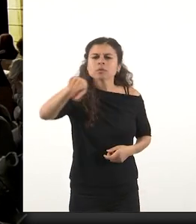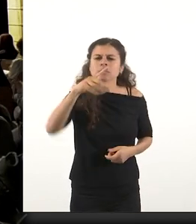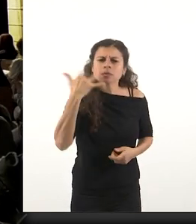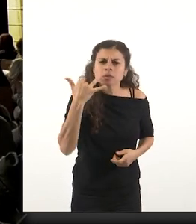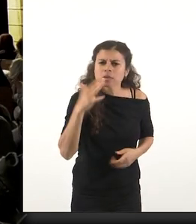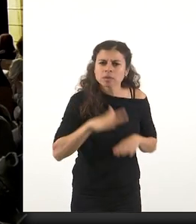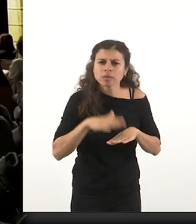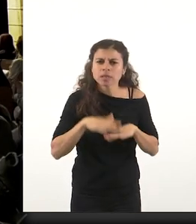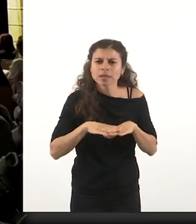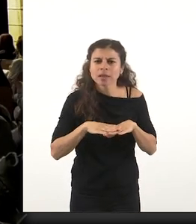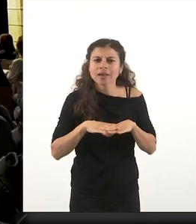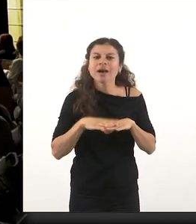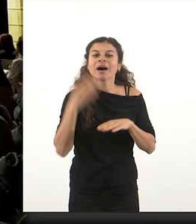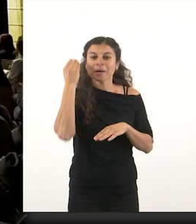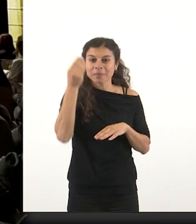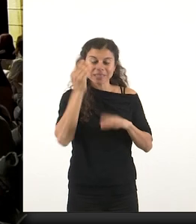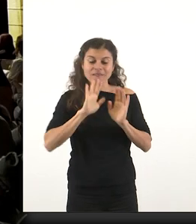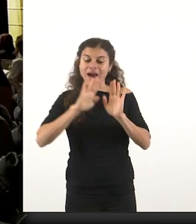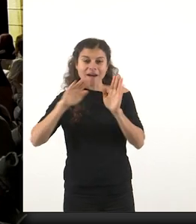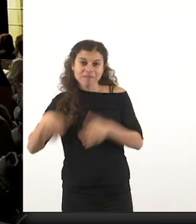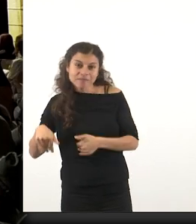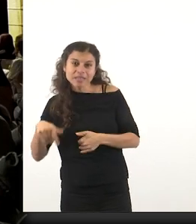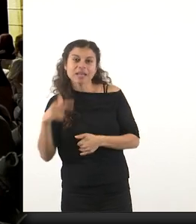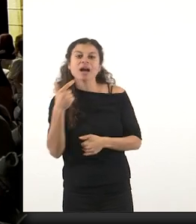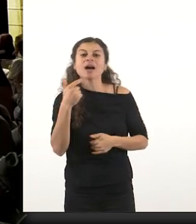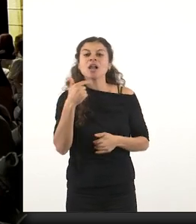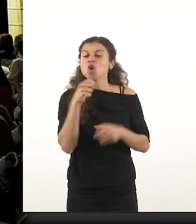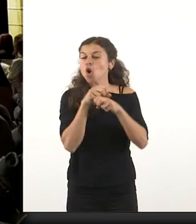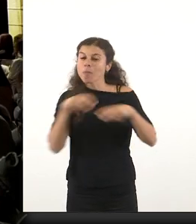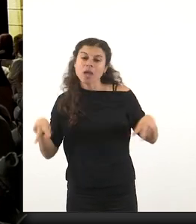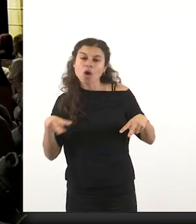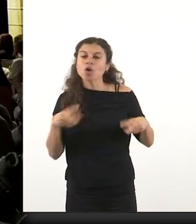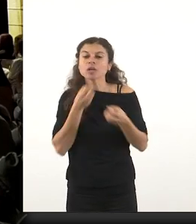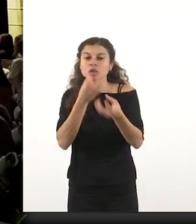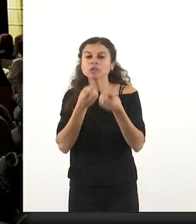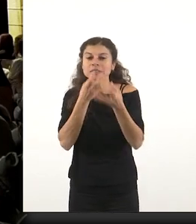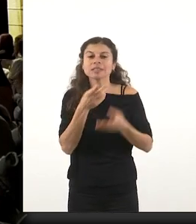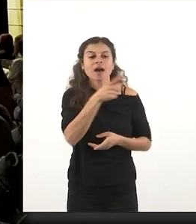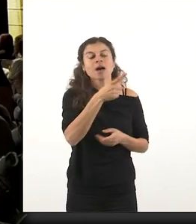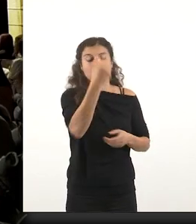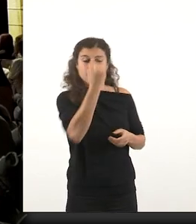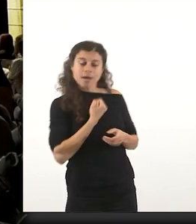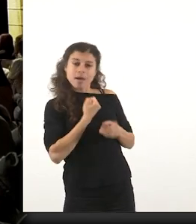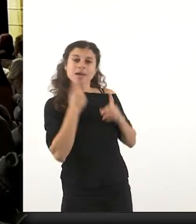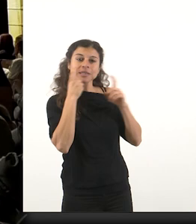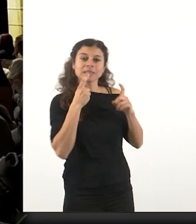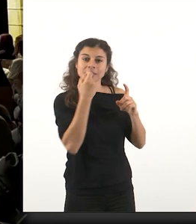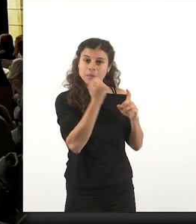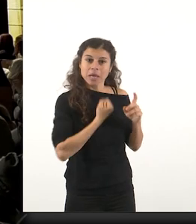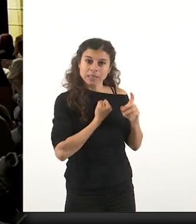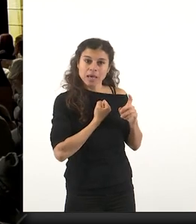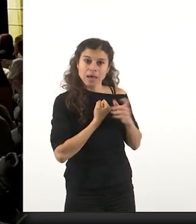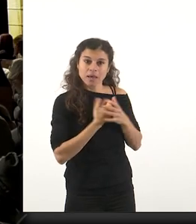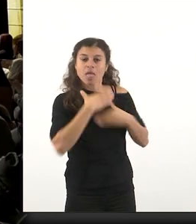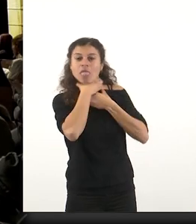Ah, porque pensáis que al final del monólogo iba a contar que el trauma más grande que me dejó Antonio fue cuando me intentó matar. Eso es lo que espera la gente que cuenta al final.